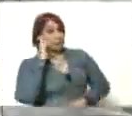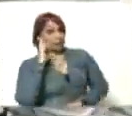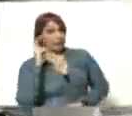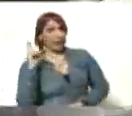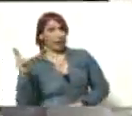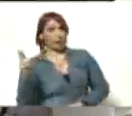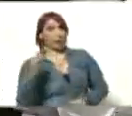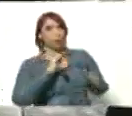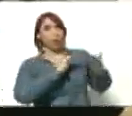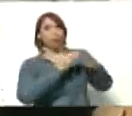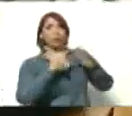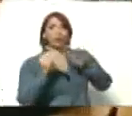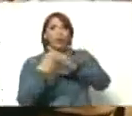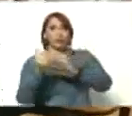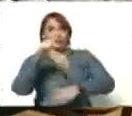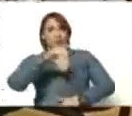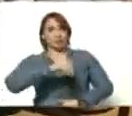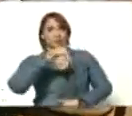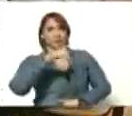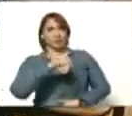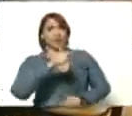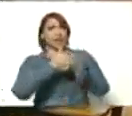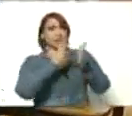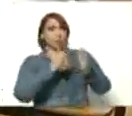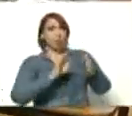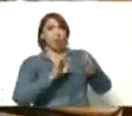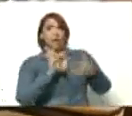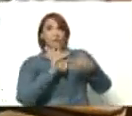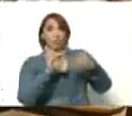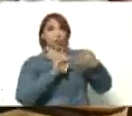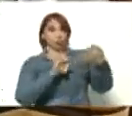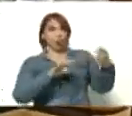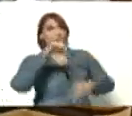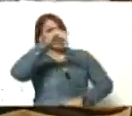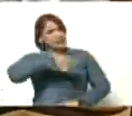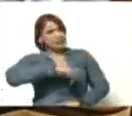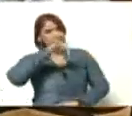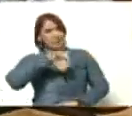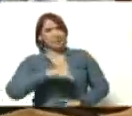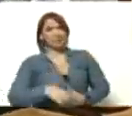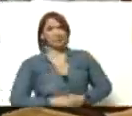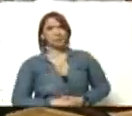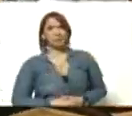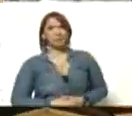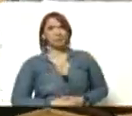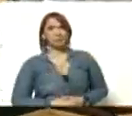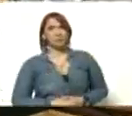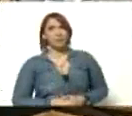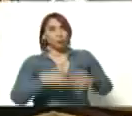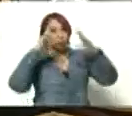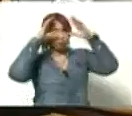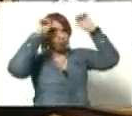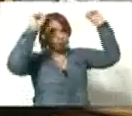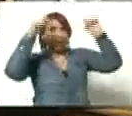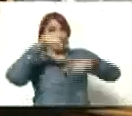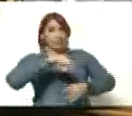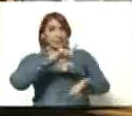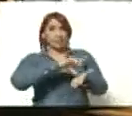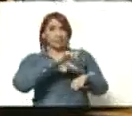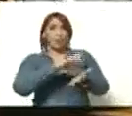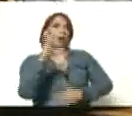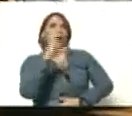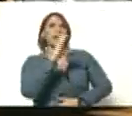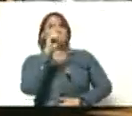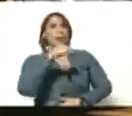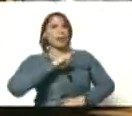corte comunitario, escolar, que funciona precisamente aquí en el Fermín Toro. Además, decirle, vicepresidenta, que por